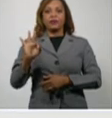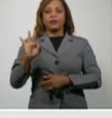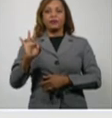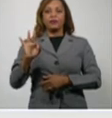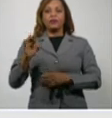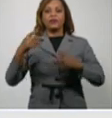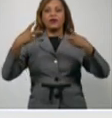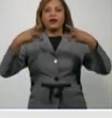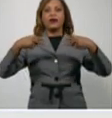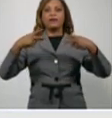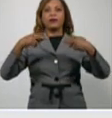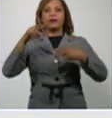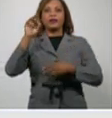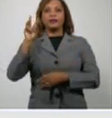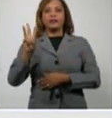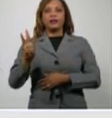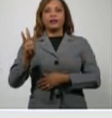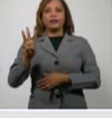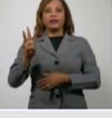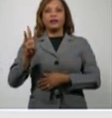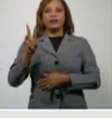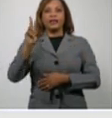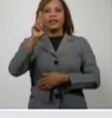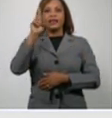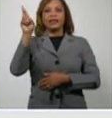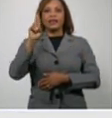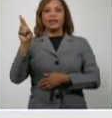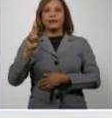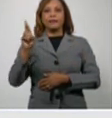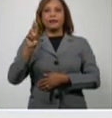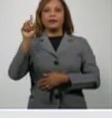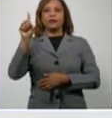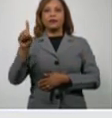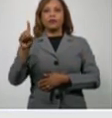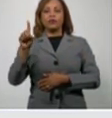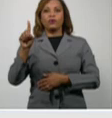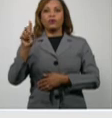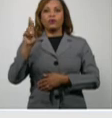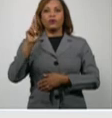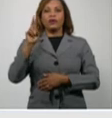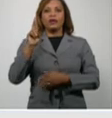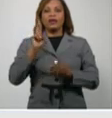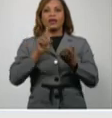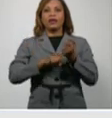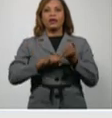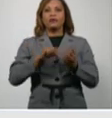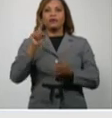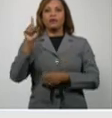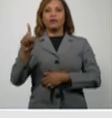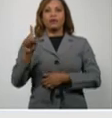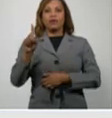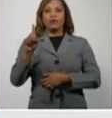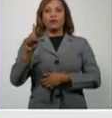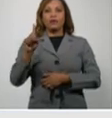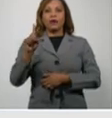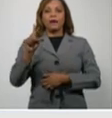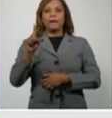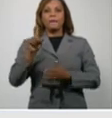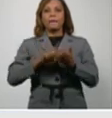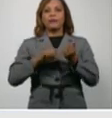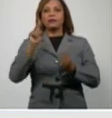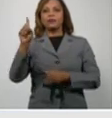8, Caibarien con 3, Remedio, Ranchuelo, Placeta y Manicaragua con 1 cada